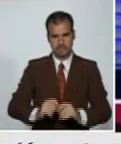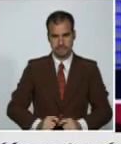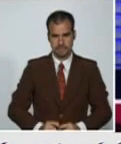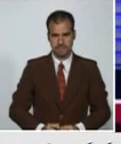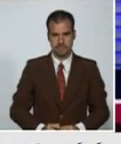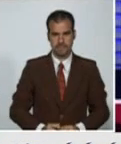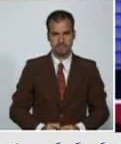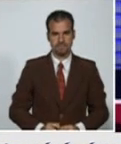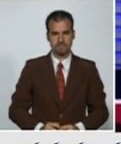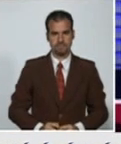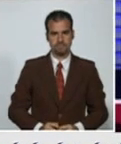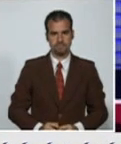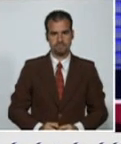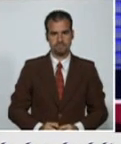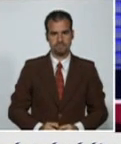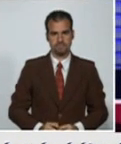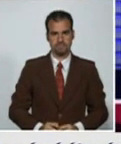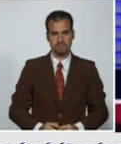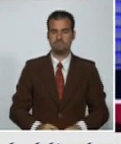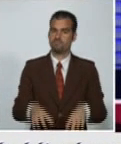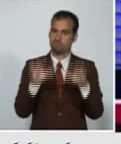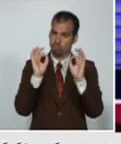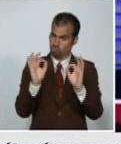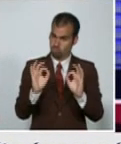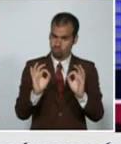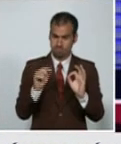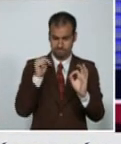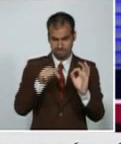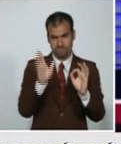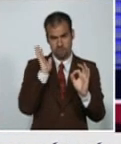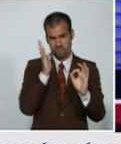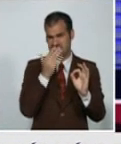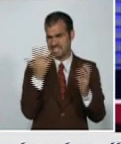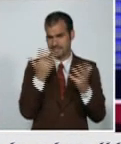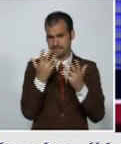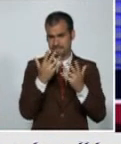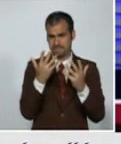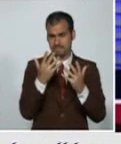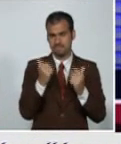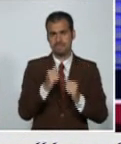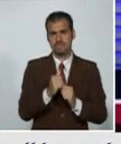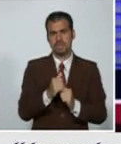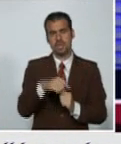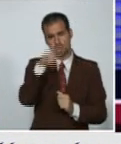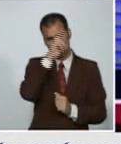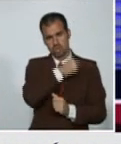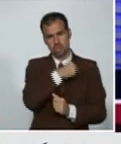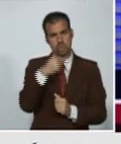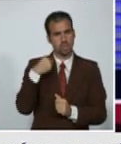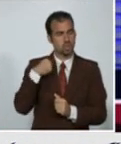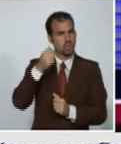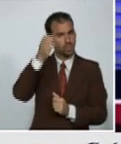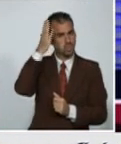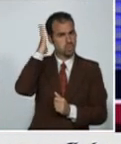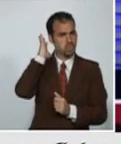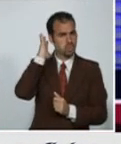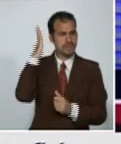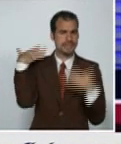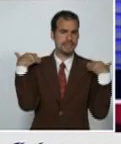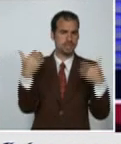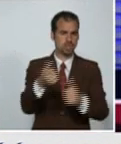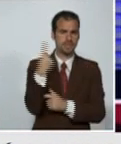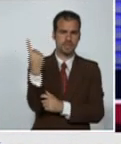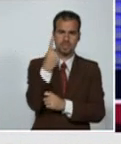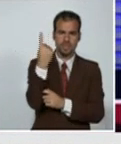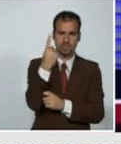Como es habitual, en esta conferencia de prensa nos acompaña el doctor Francisco Durán García, director nacional